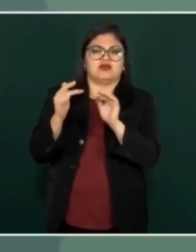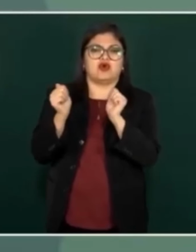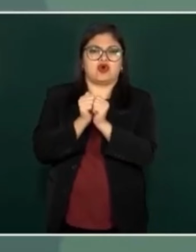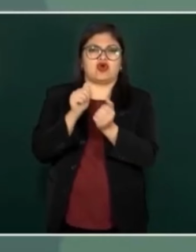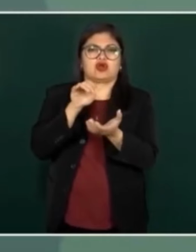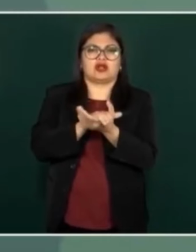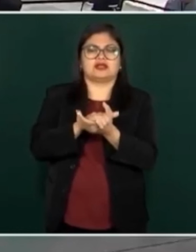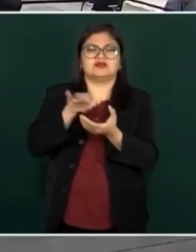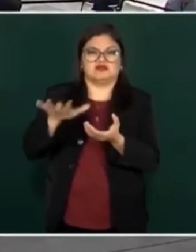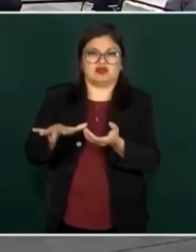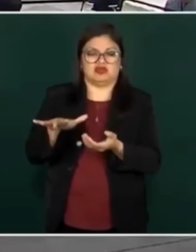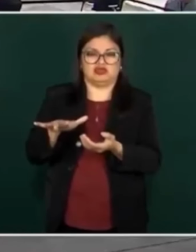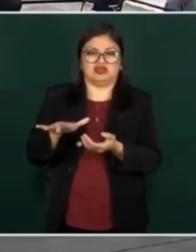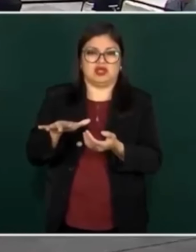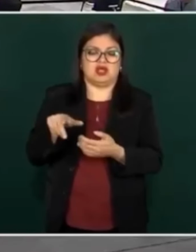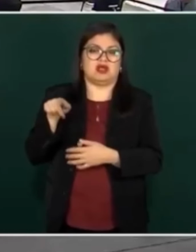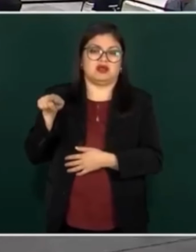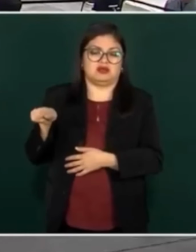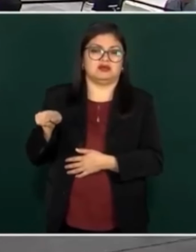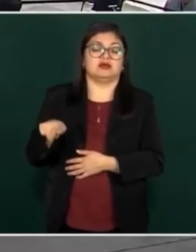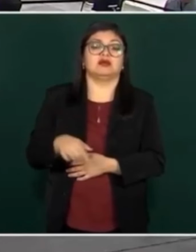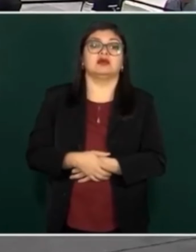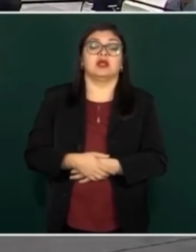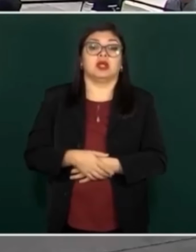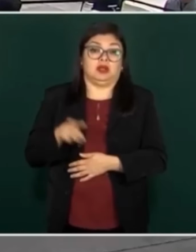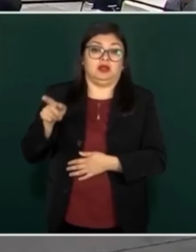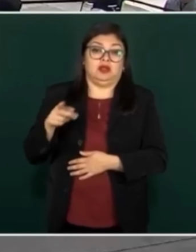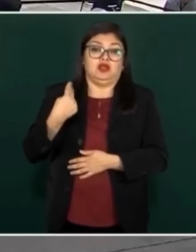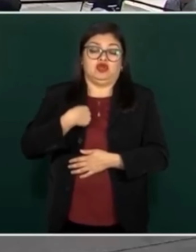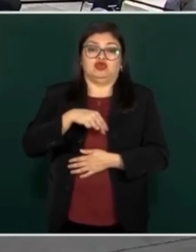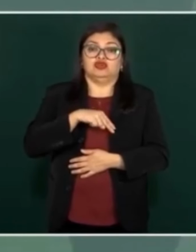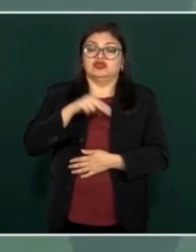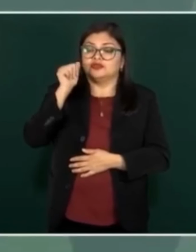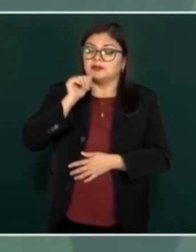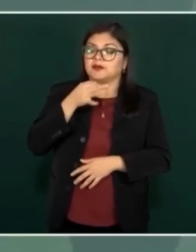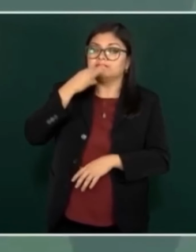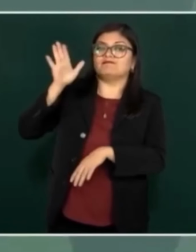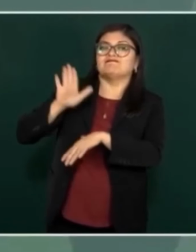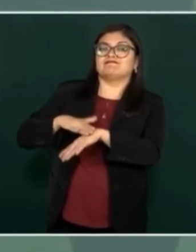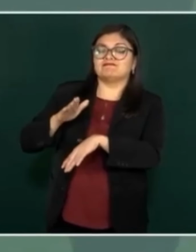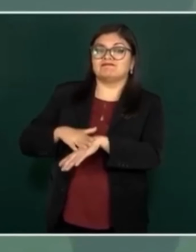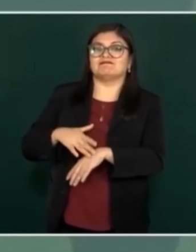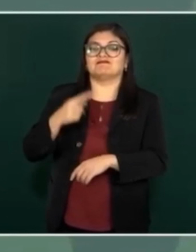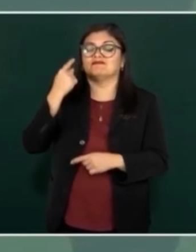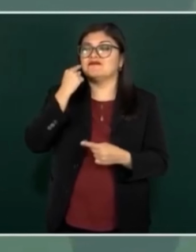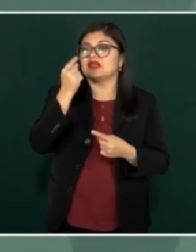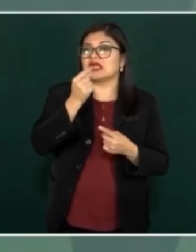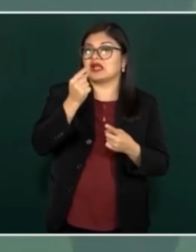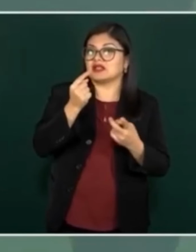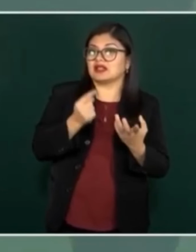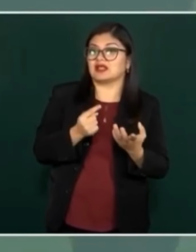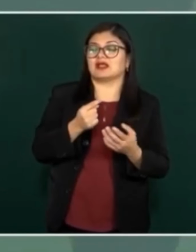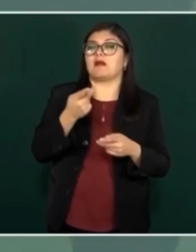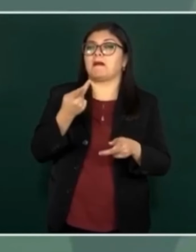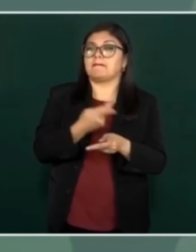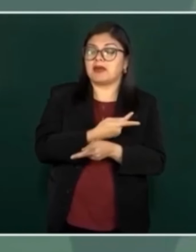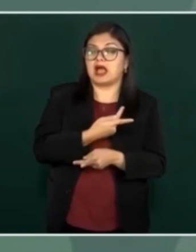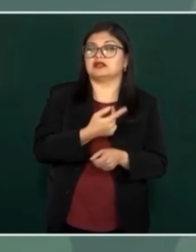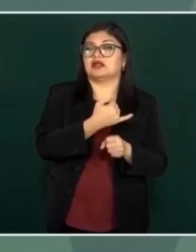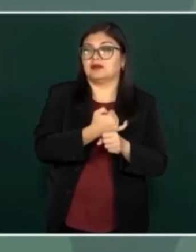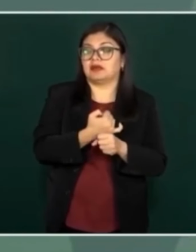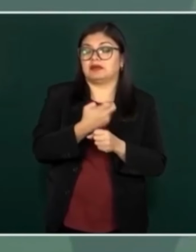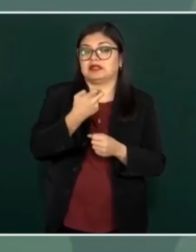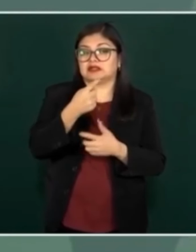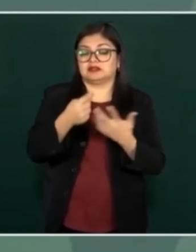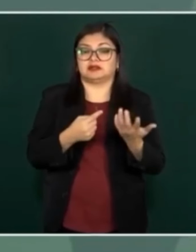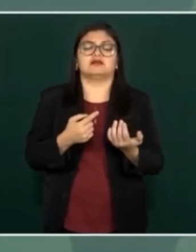un contacto directo, y les estamos informando de todas las acciones que se van desarrollando.